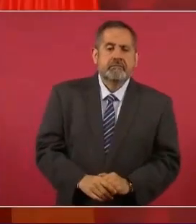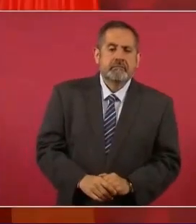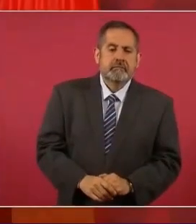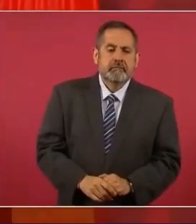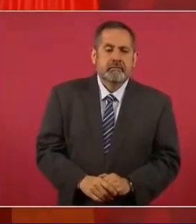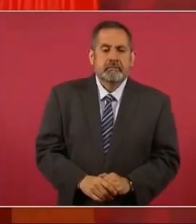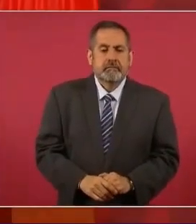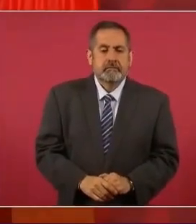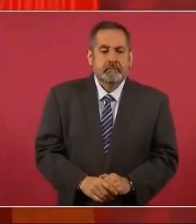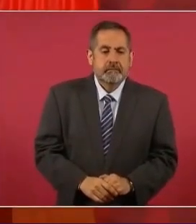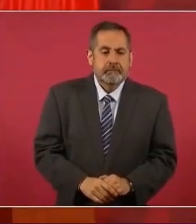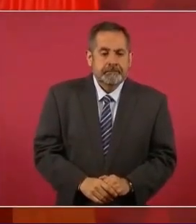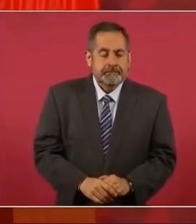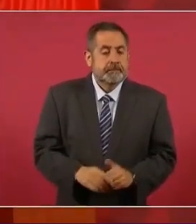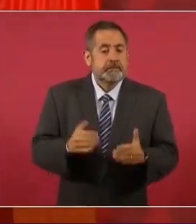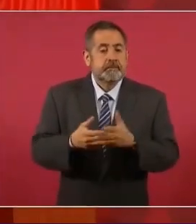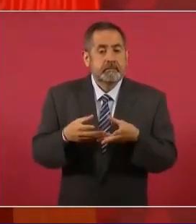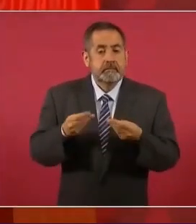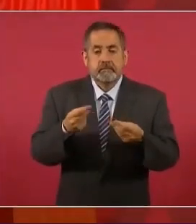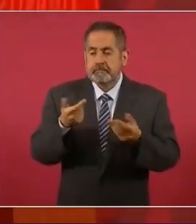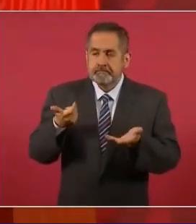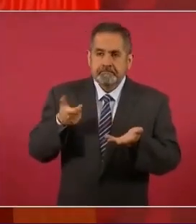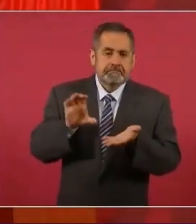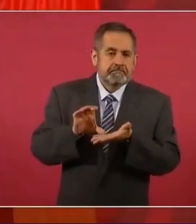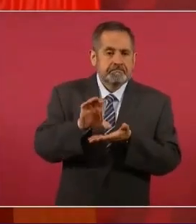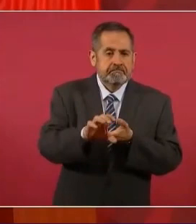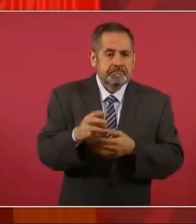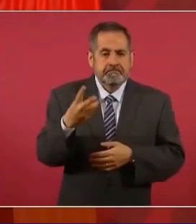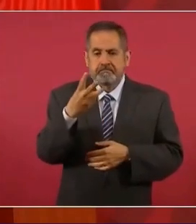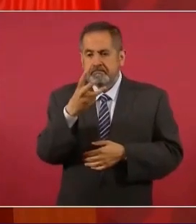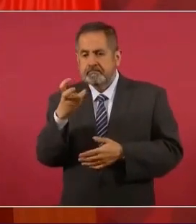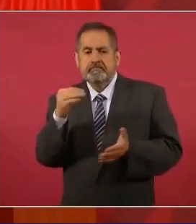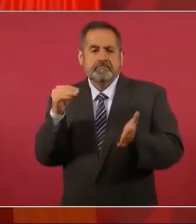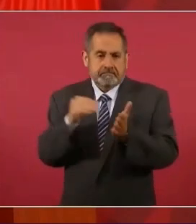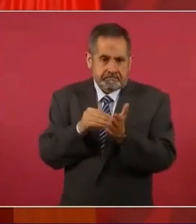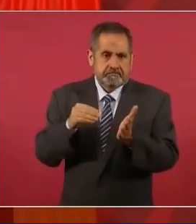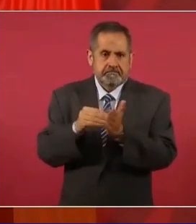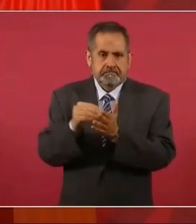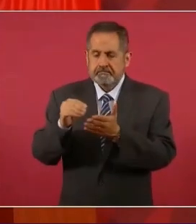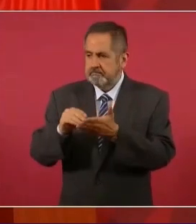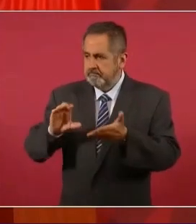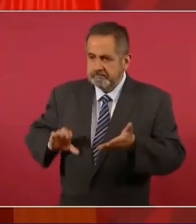Hasta ahora es un subsidio de 300.000 millones